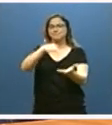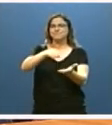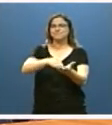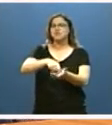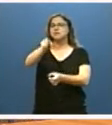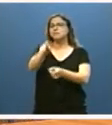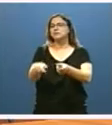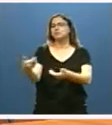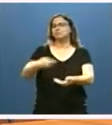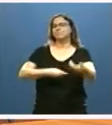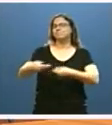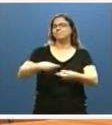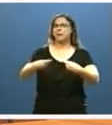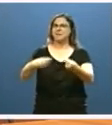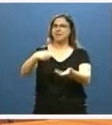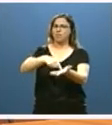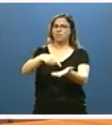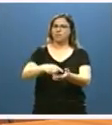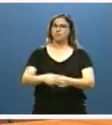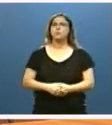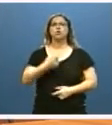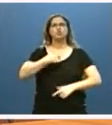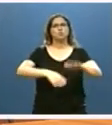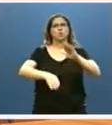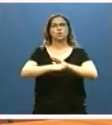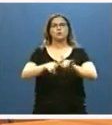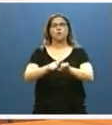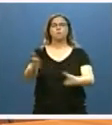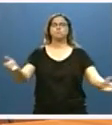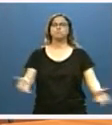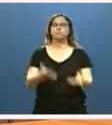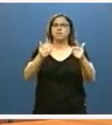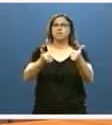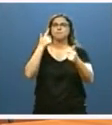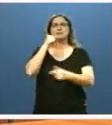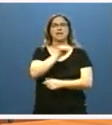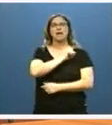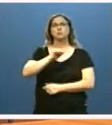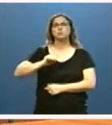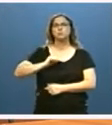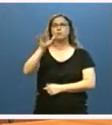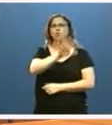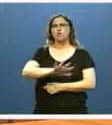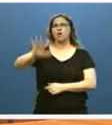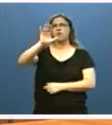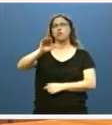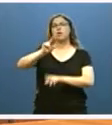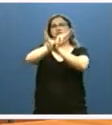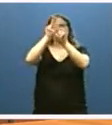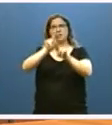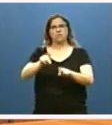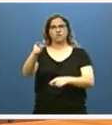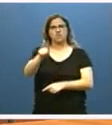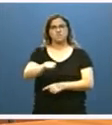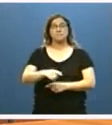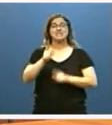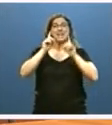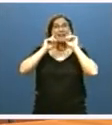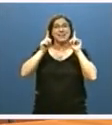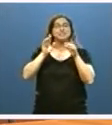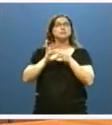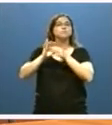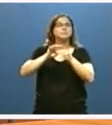consumidores y mercados continuaremos impulsando su promoción a nivel autonómico nacional e internacional en este último caso